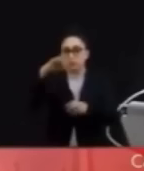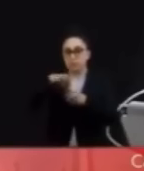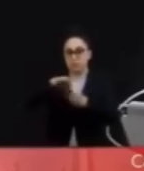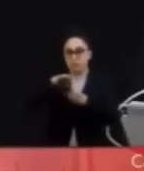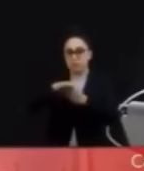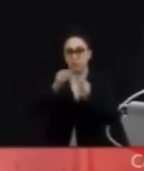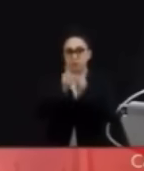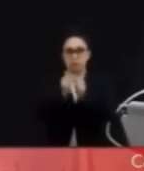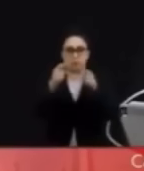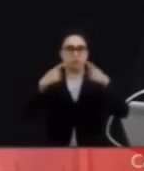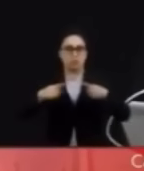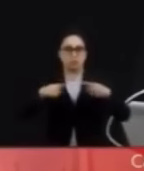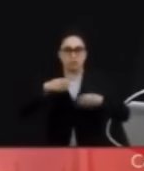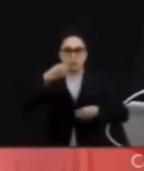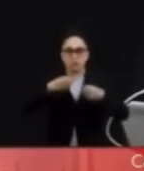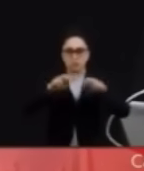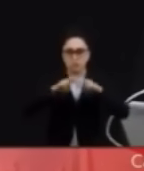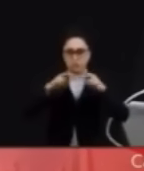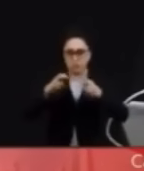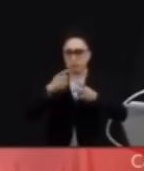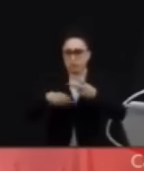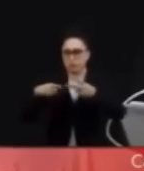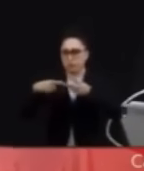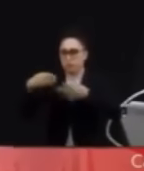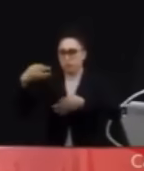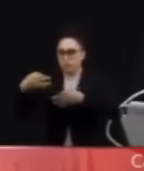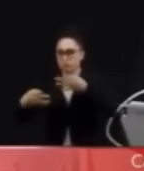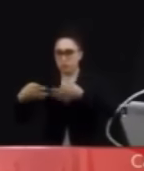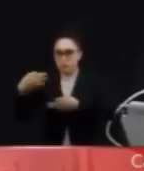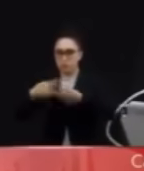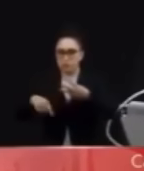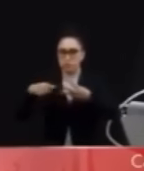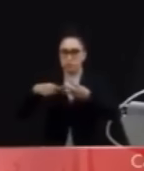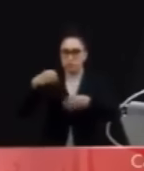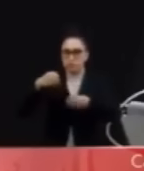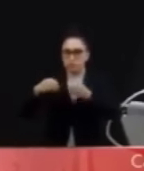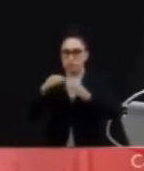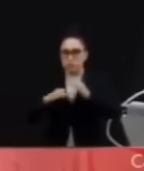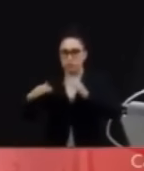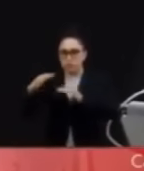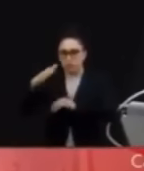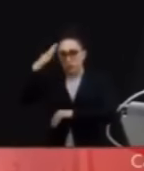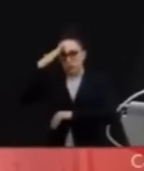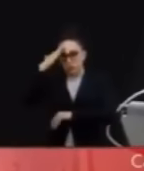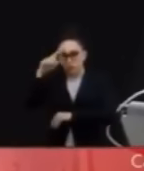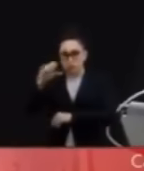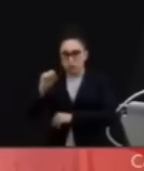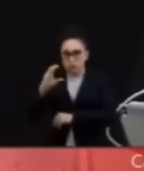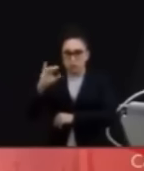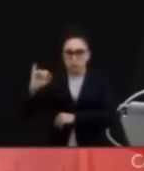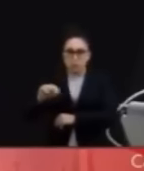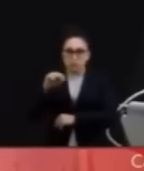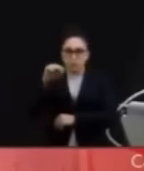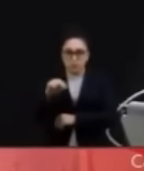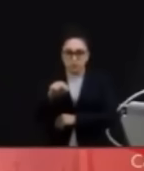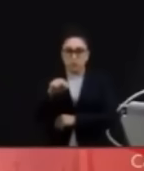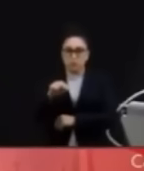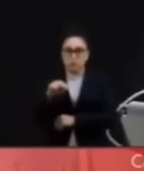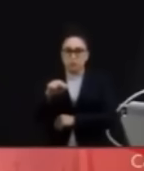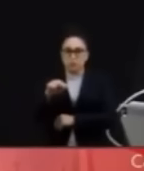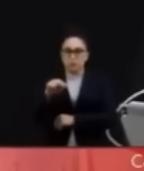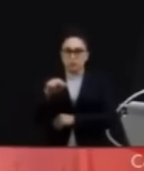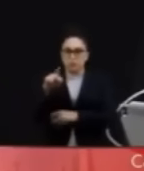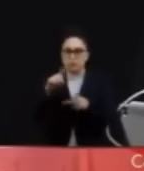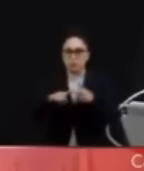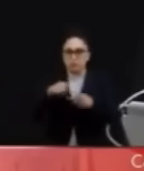personas juzgadoras que ocuparán los cargos de ministras ministros de la suprema corte de justicia de la nación